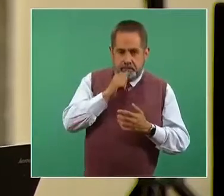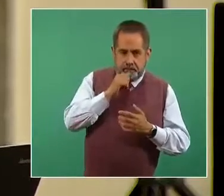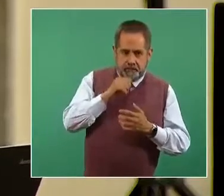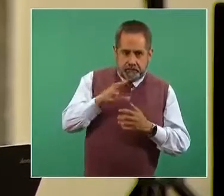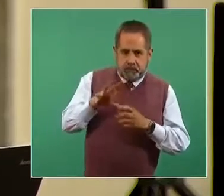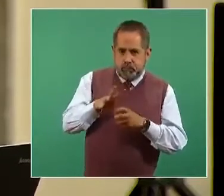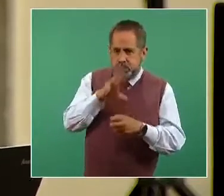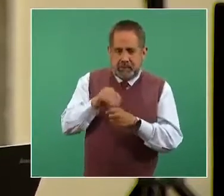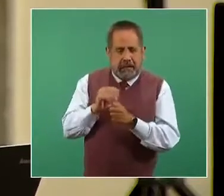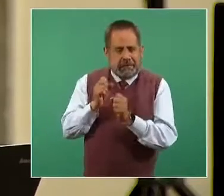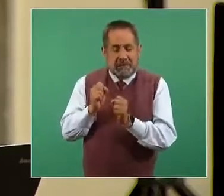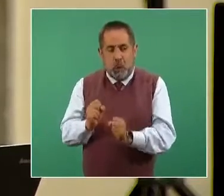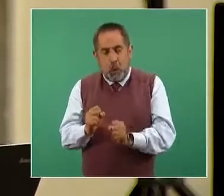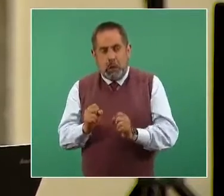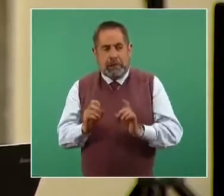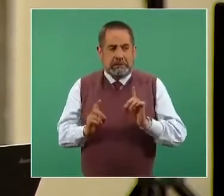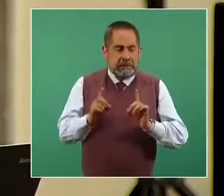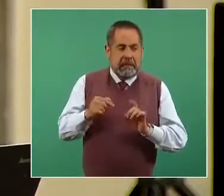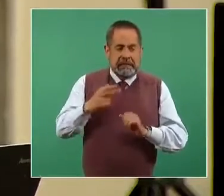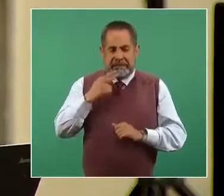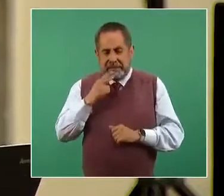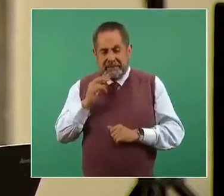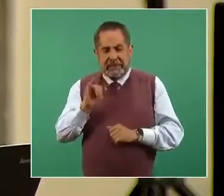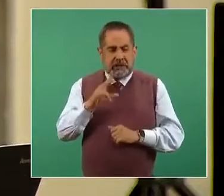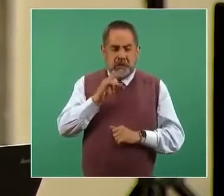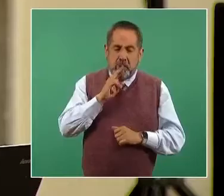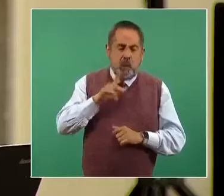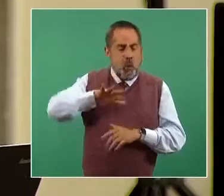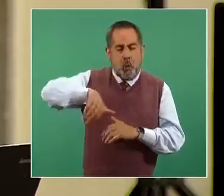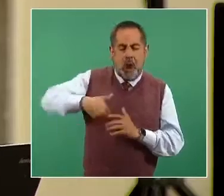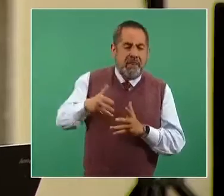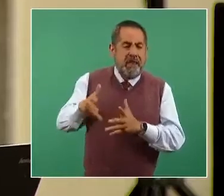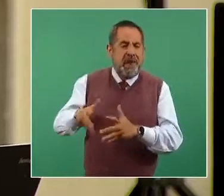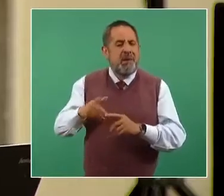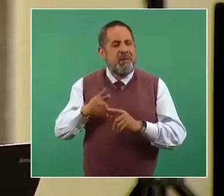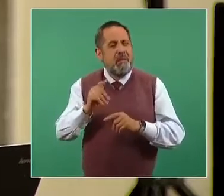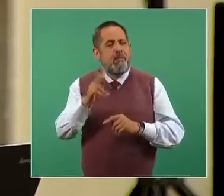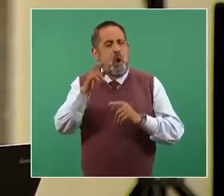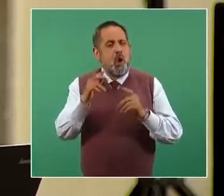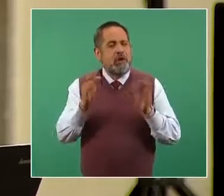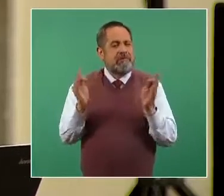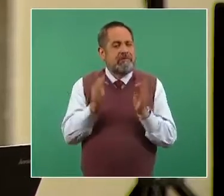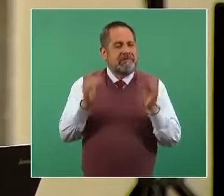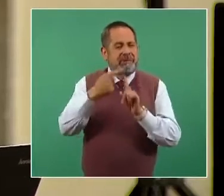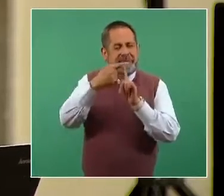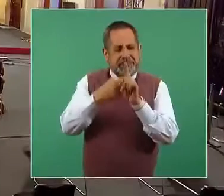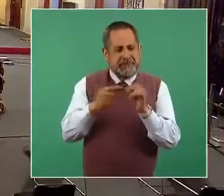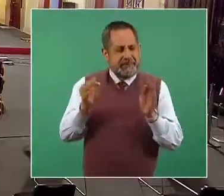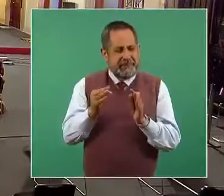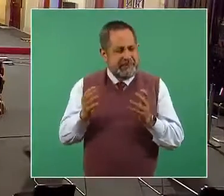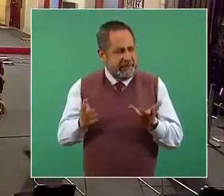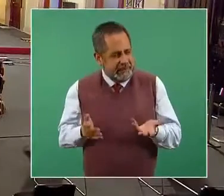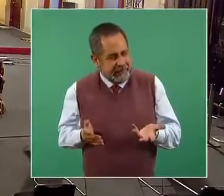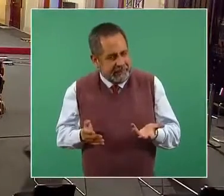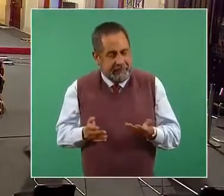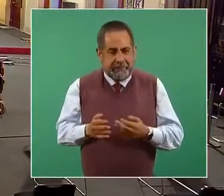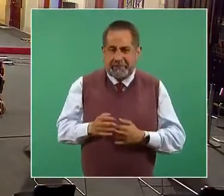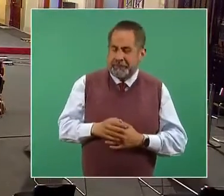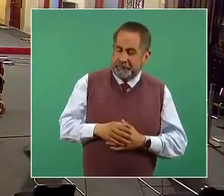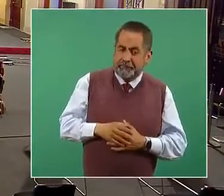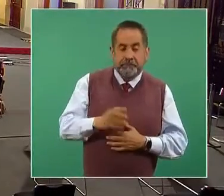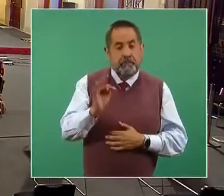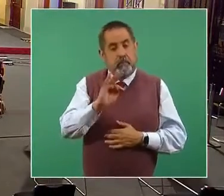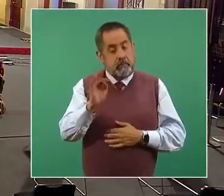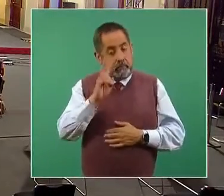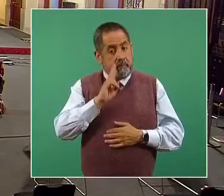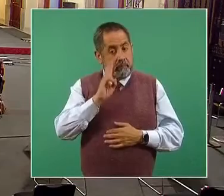completamente convencidos pues de que funcionara o de que sirviera por el tema de la congelación. Y también, si es posible,